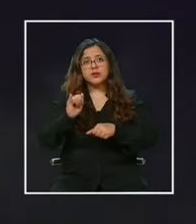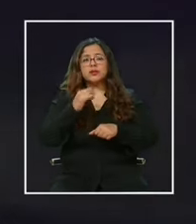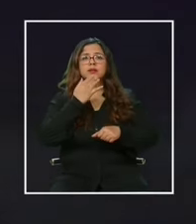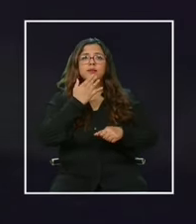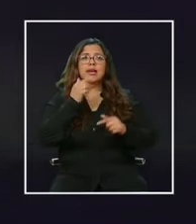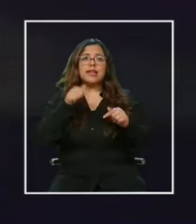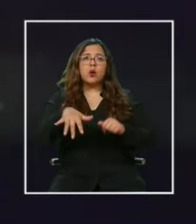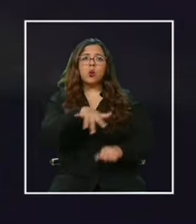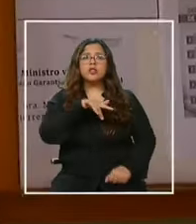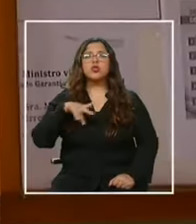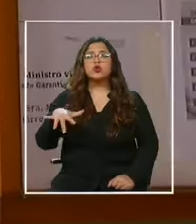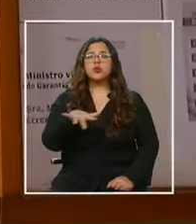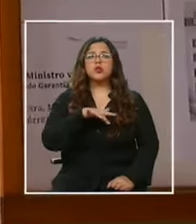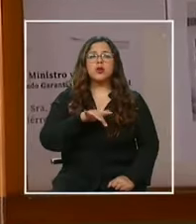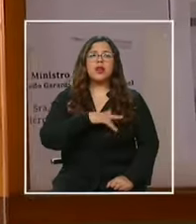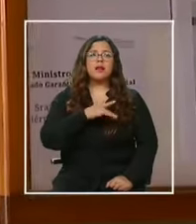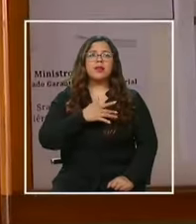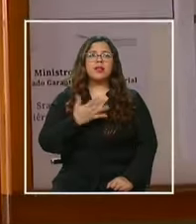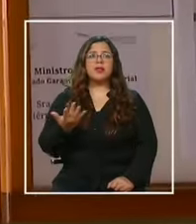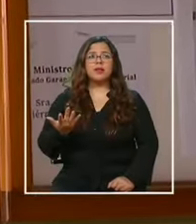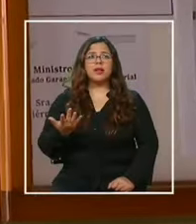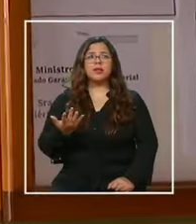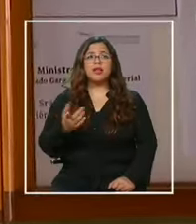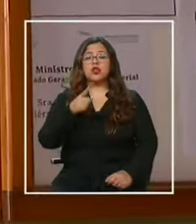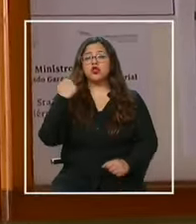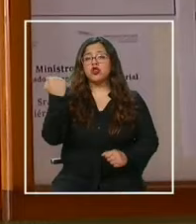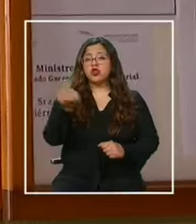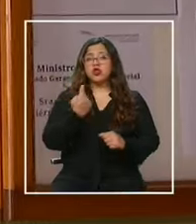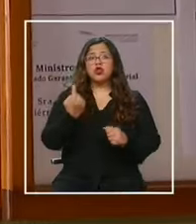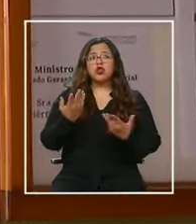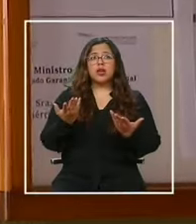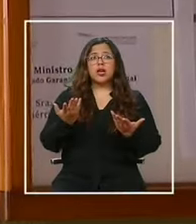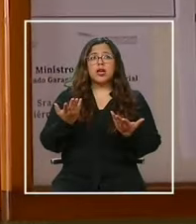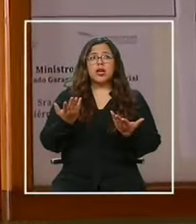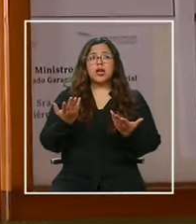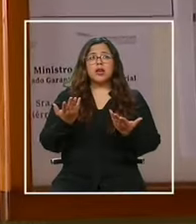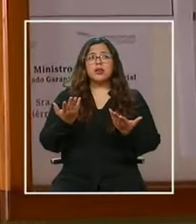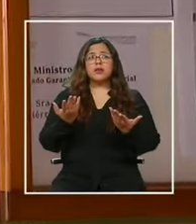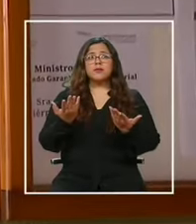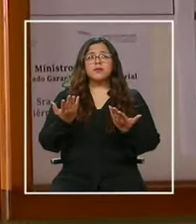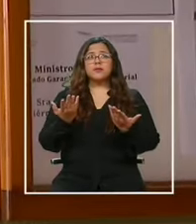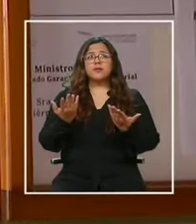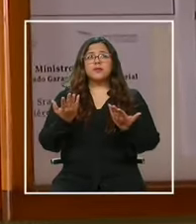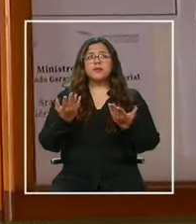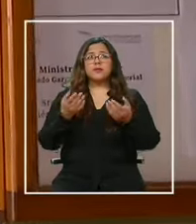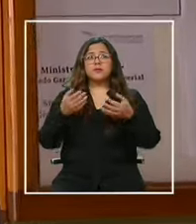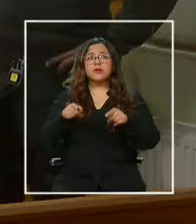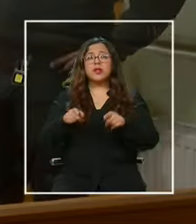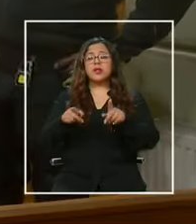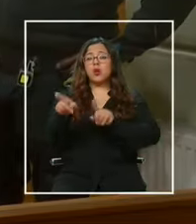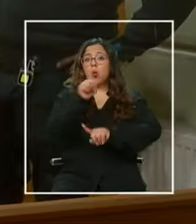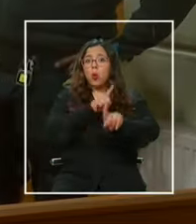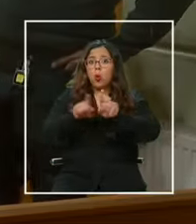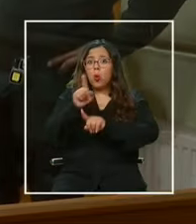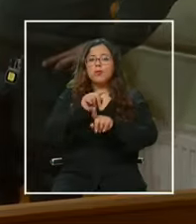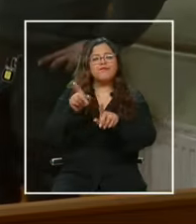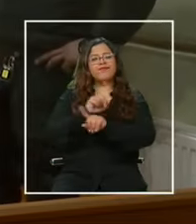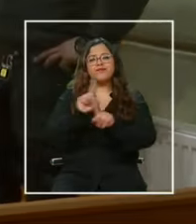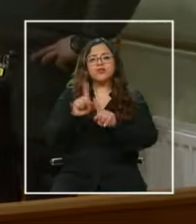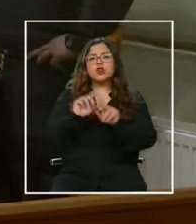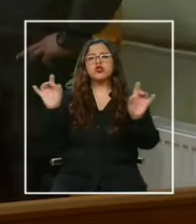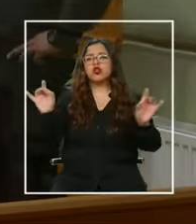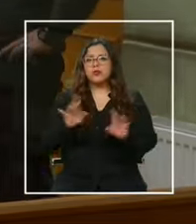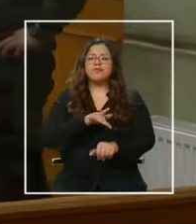esta es una situación y un contexto lamentable en el cual como defensa nosotros nos vamos a entrar a justificar, simplemente lamentar. Al